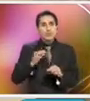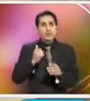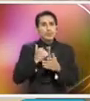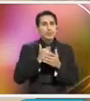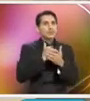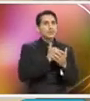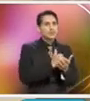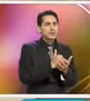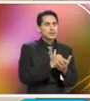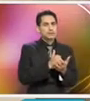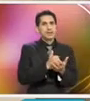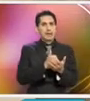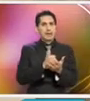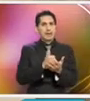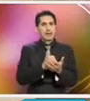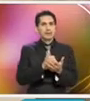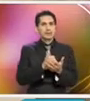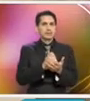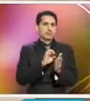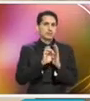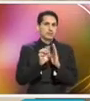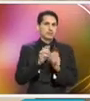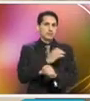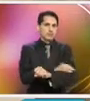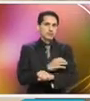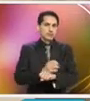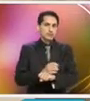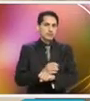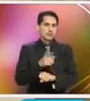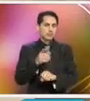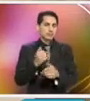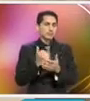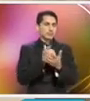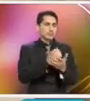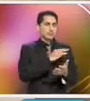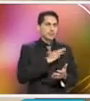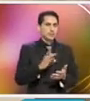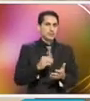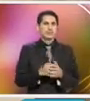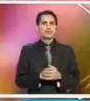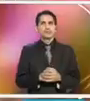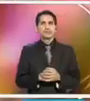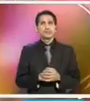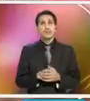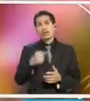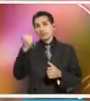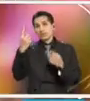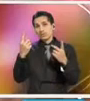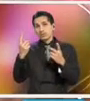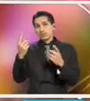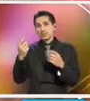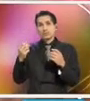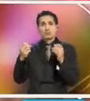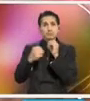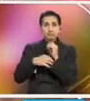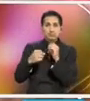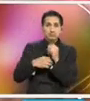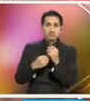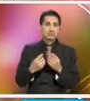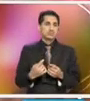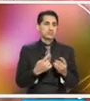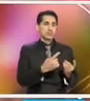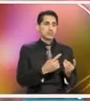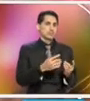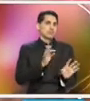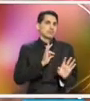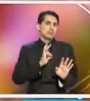eso, sí. Es el voluntariado. Y también hablamos de sangre. La sangre también es un elemento muy importante en el tiempo de recuperación de los